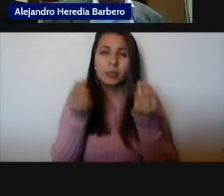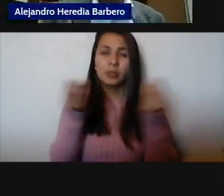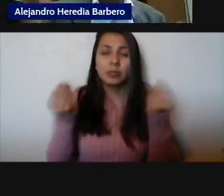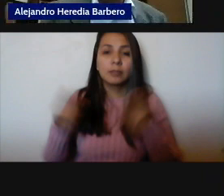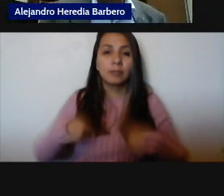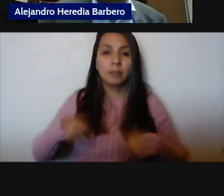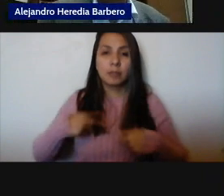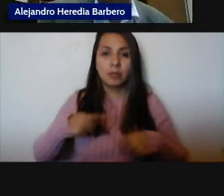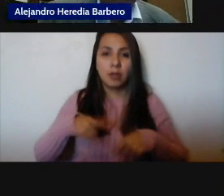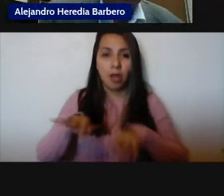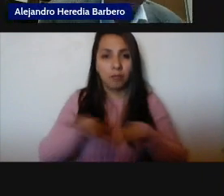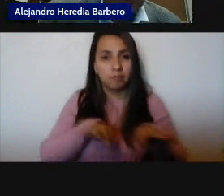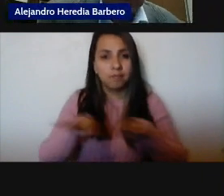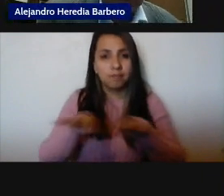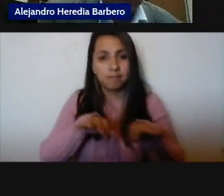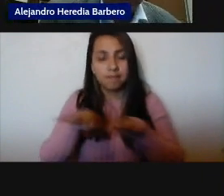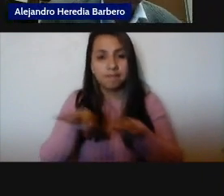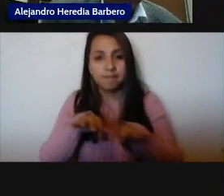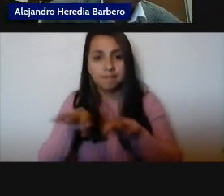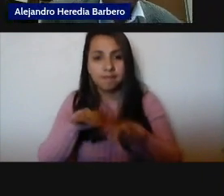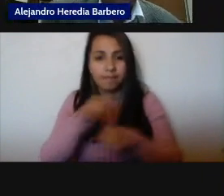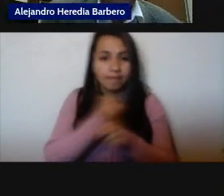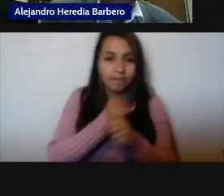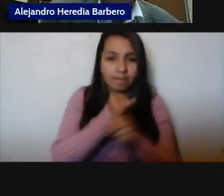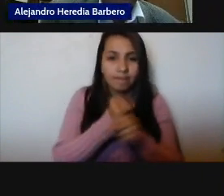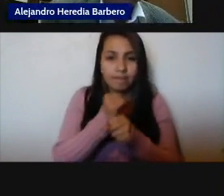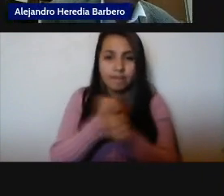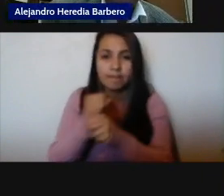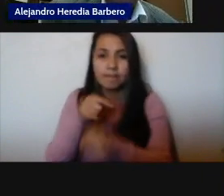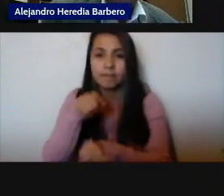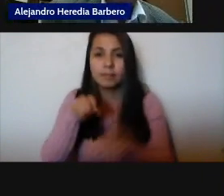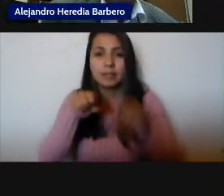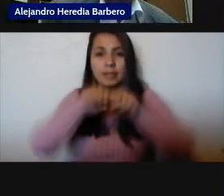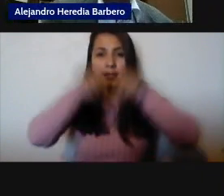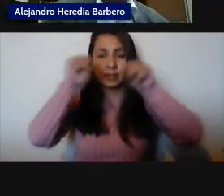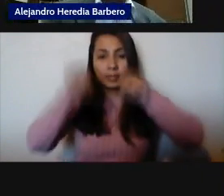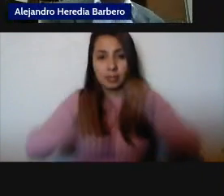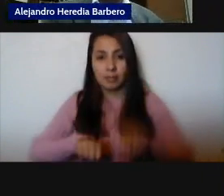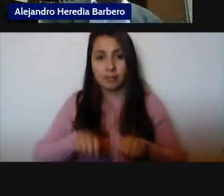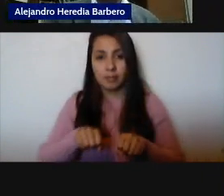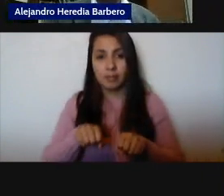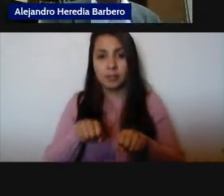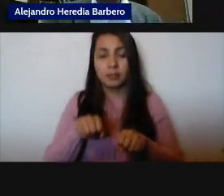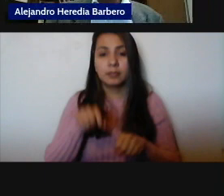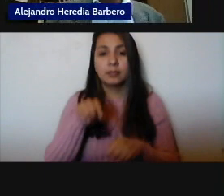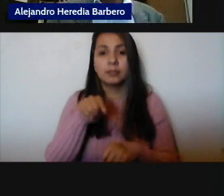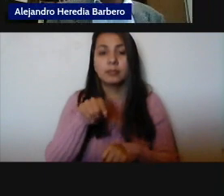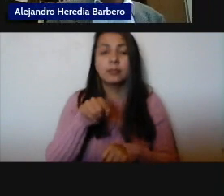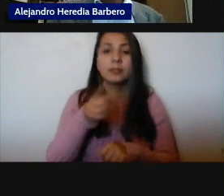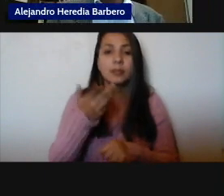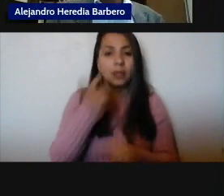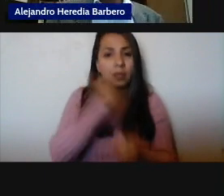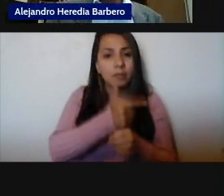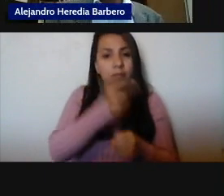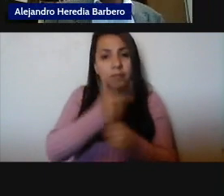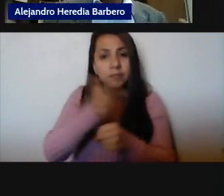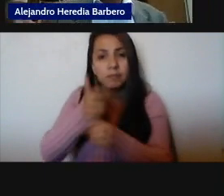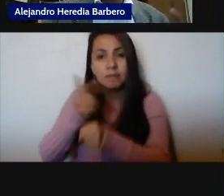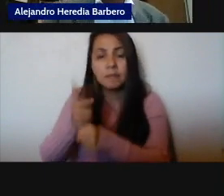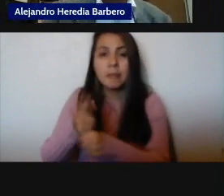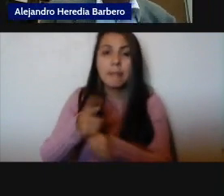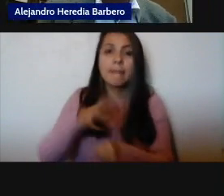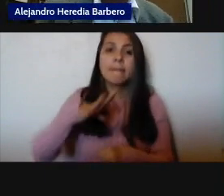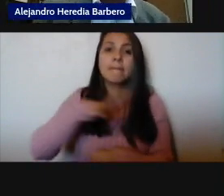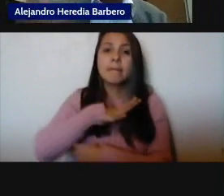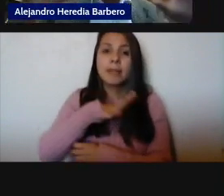de tantas personas que han estado trabajando en este tipo de sistemas de alta complejidad? Lo